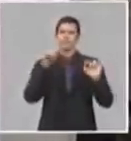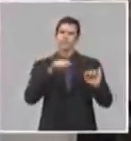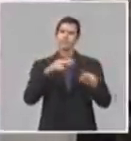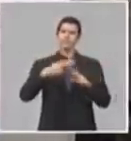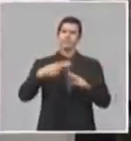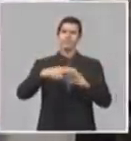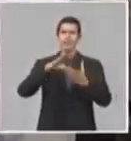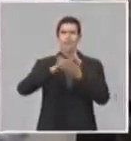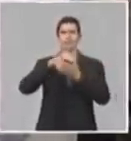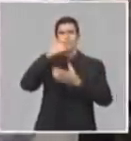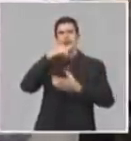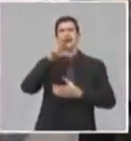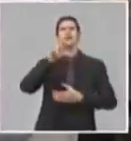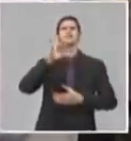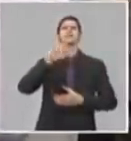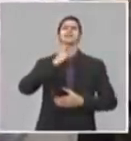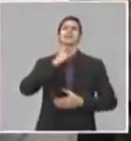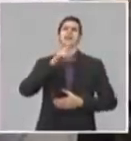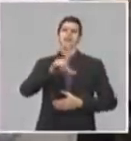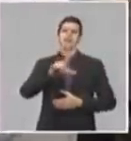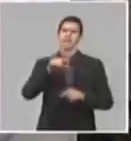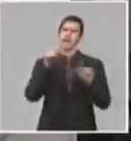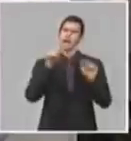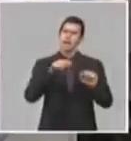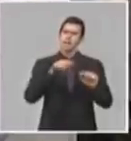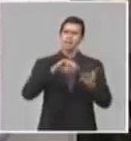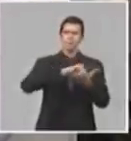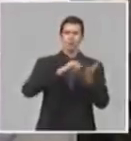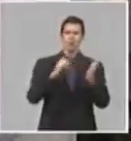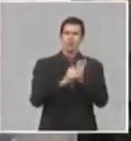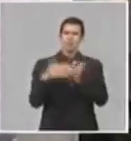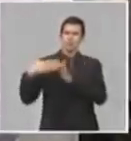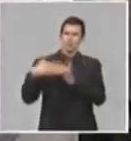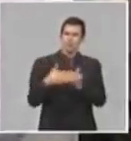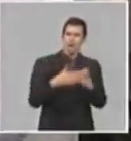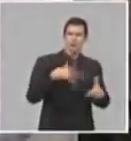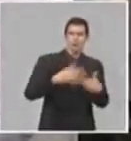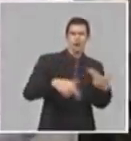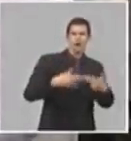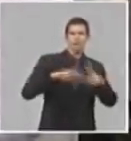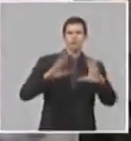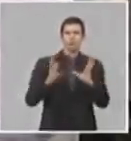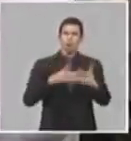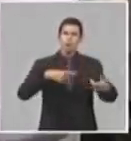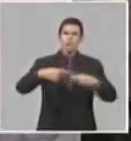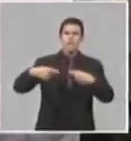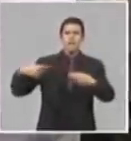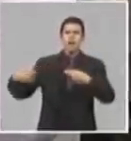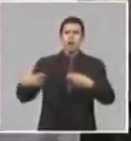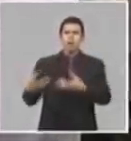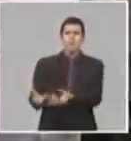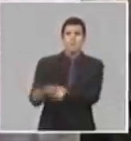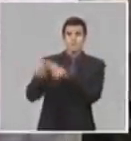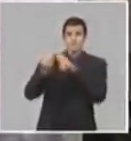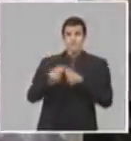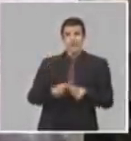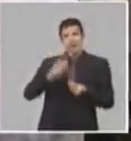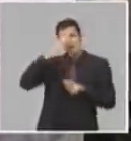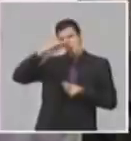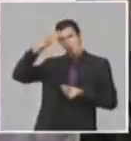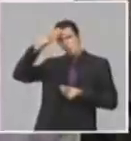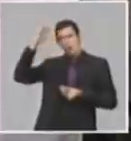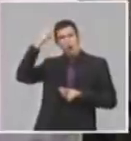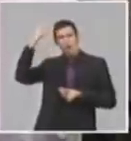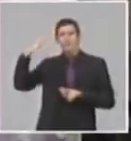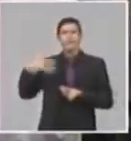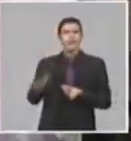que ingresar divisas. ¿En qué va a utilizar fundamentalmente esas divisas? En comprar insumos. Y entonces nosotros podemos decir, bueno, tienes